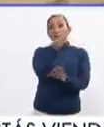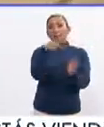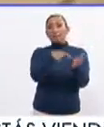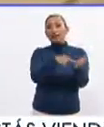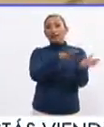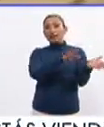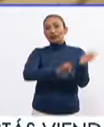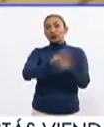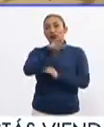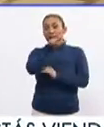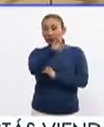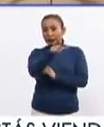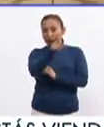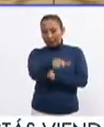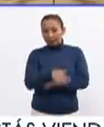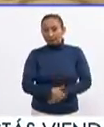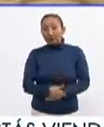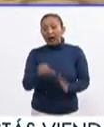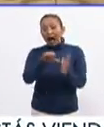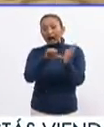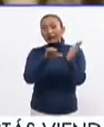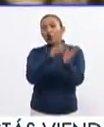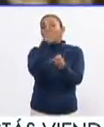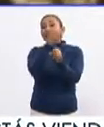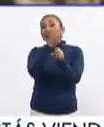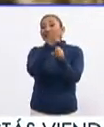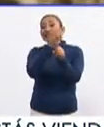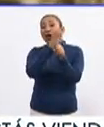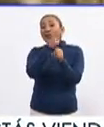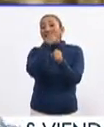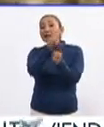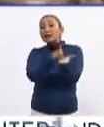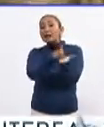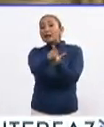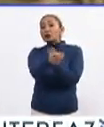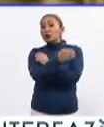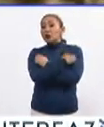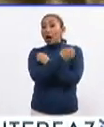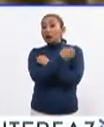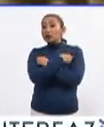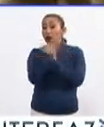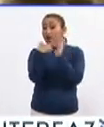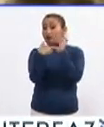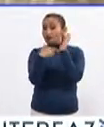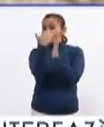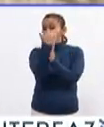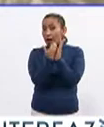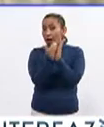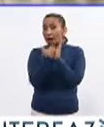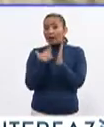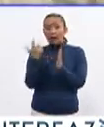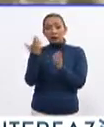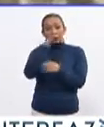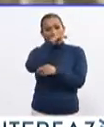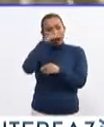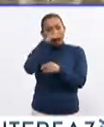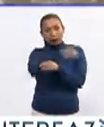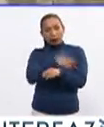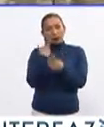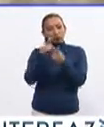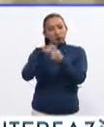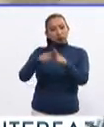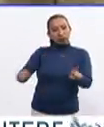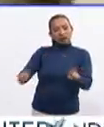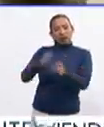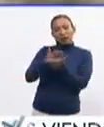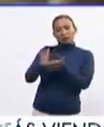de 1917. El artículo 3º resguarda el derecho a la educación bajo los principios de laicidad, gratuidad y